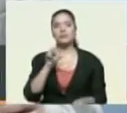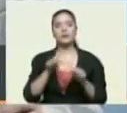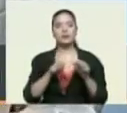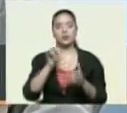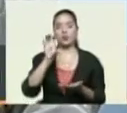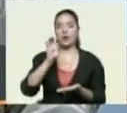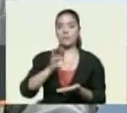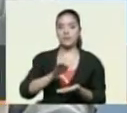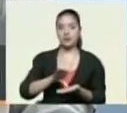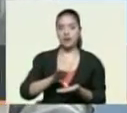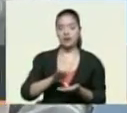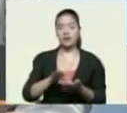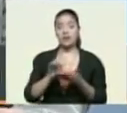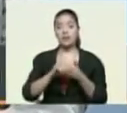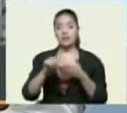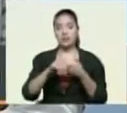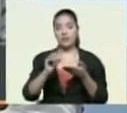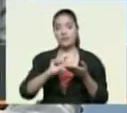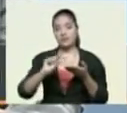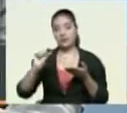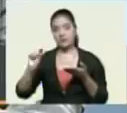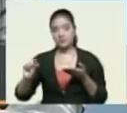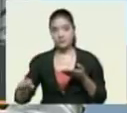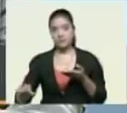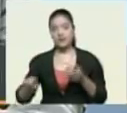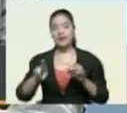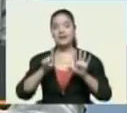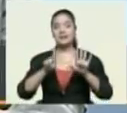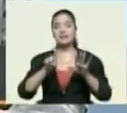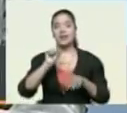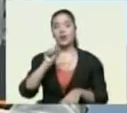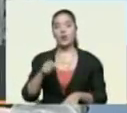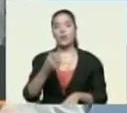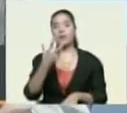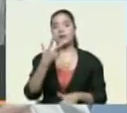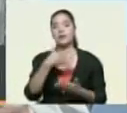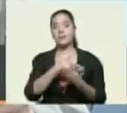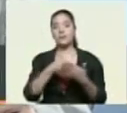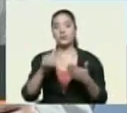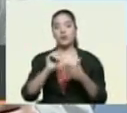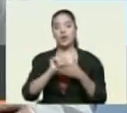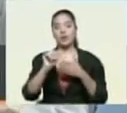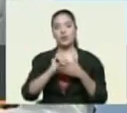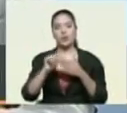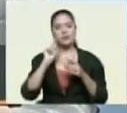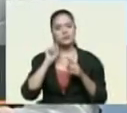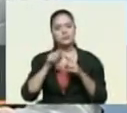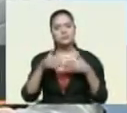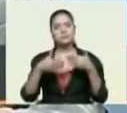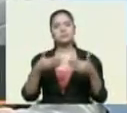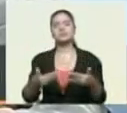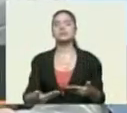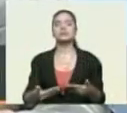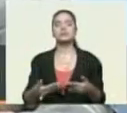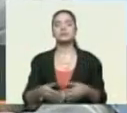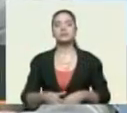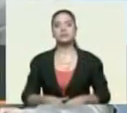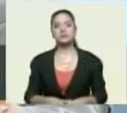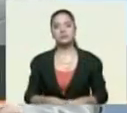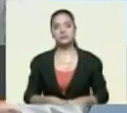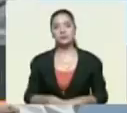capital, divisas liquidadas, 6,3 millones de dólares, producto, lactato de